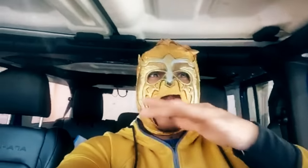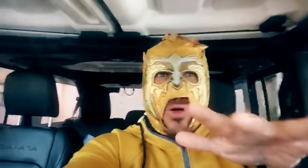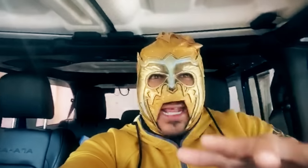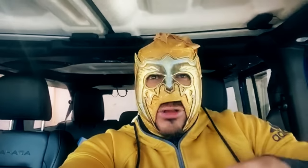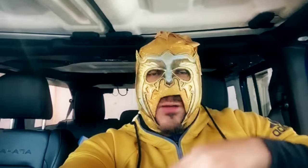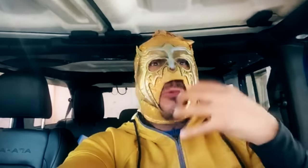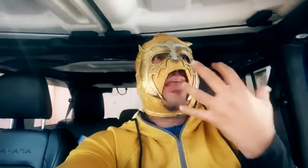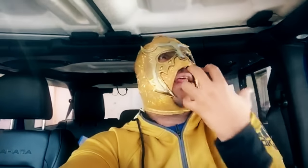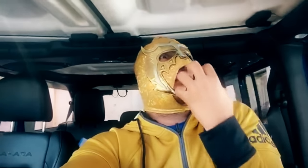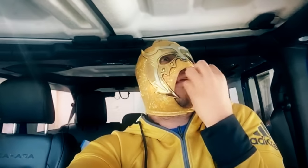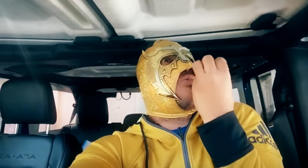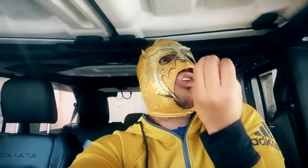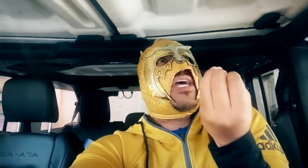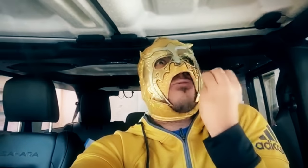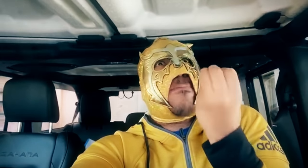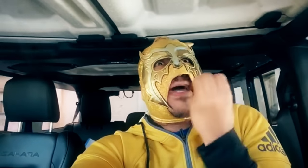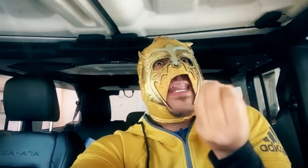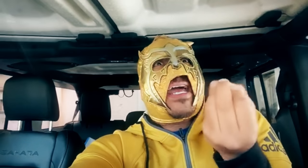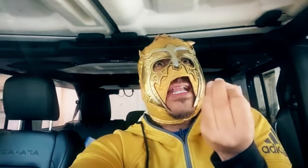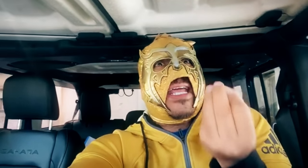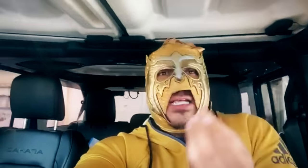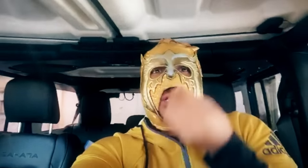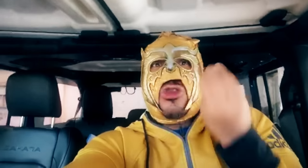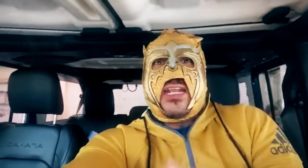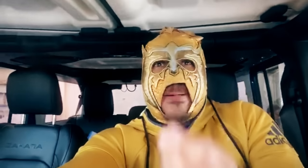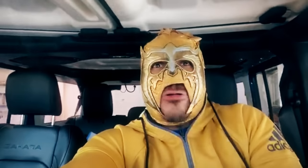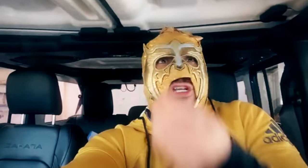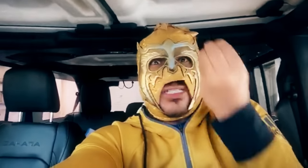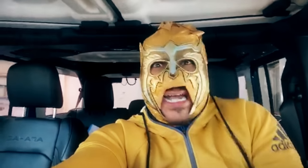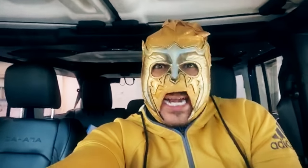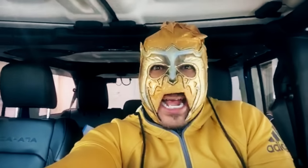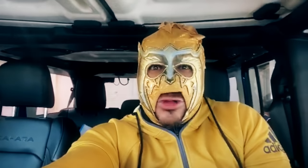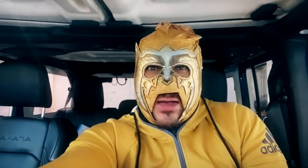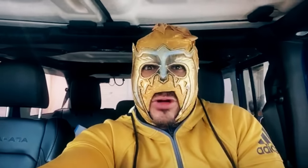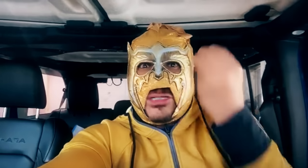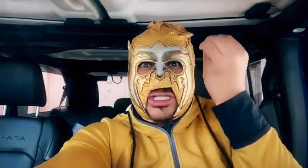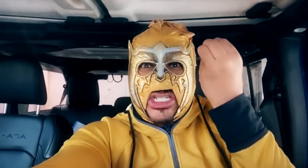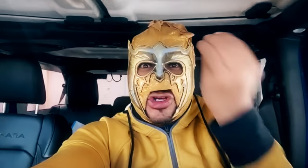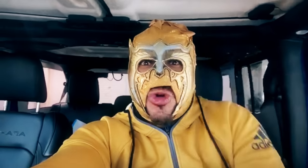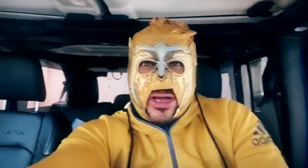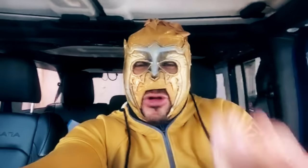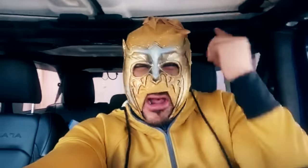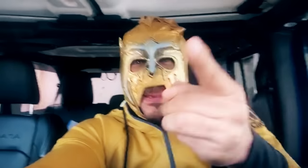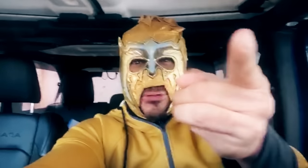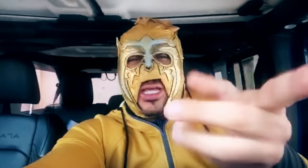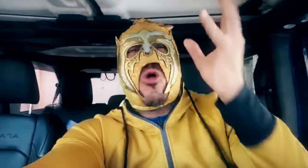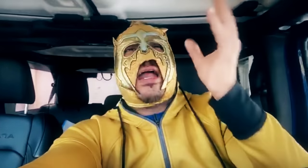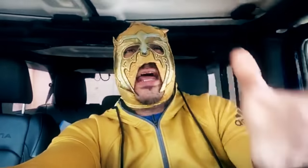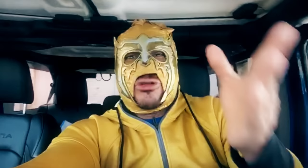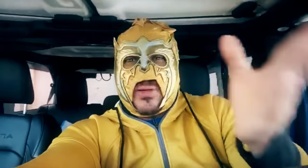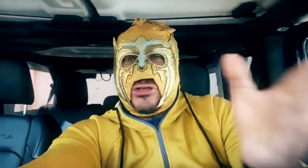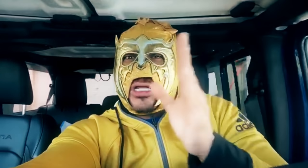de estarse guardando, cabrón. Porque de ¿cómo chingados va a pagar la gente si no tiene varo, si no está generando, cabrón? Eso está chingón, cabrón. Bien por